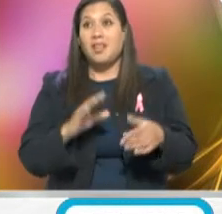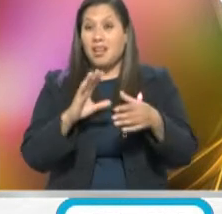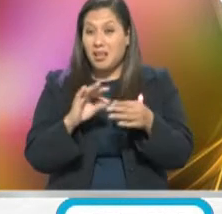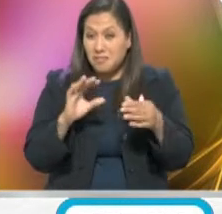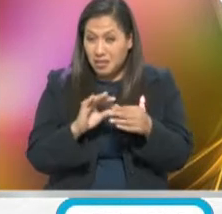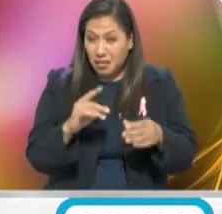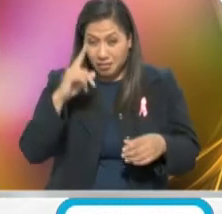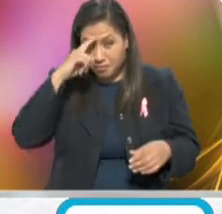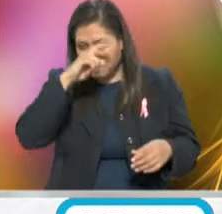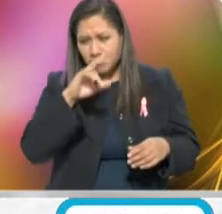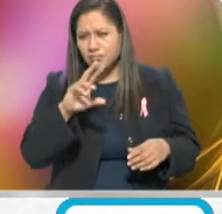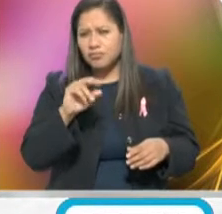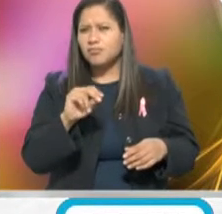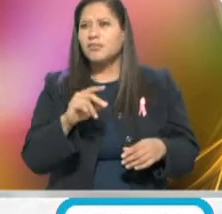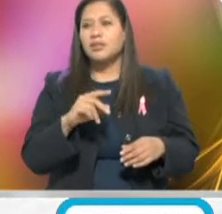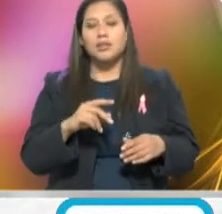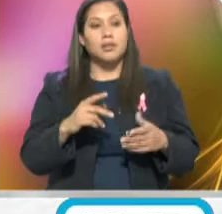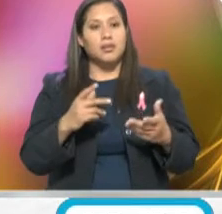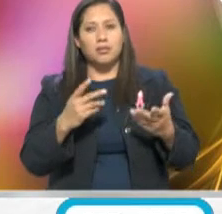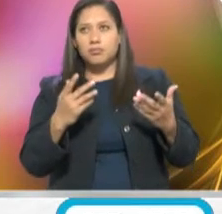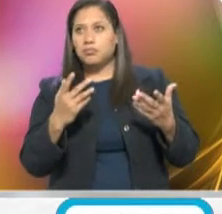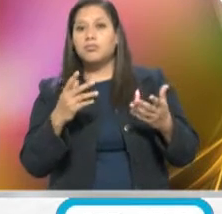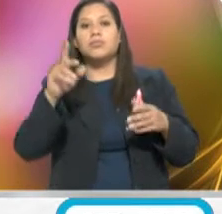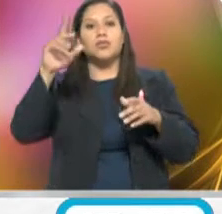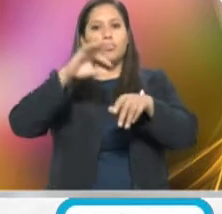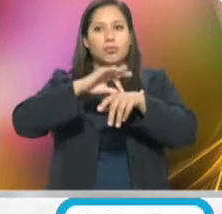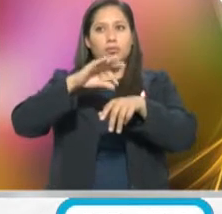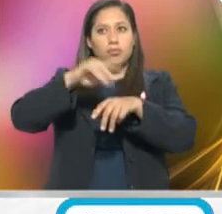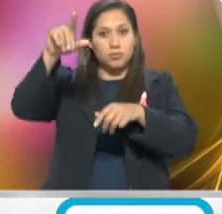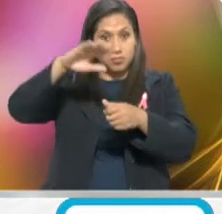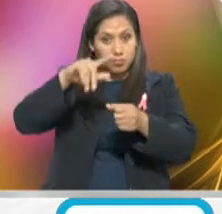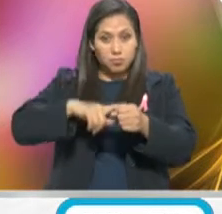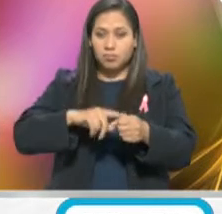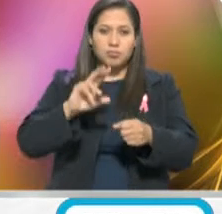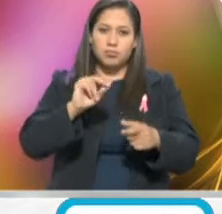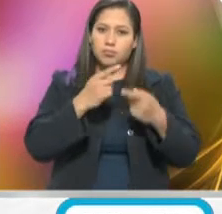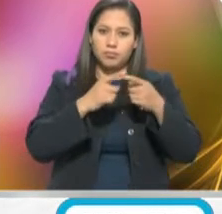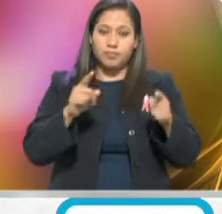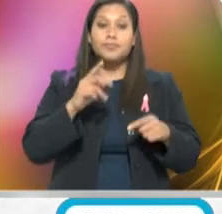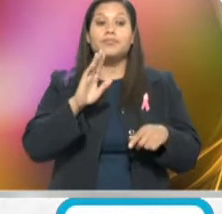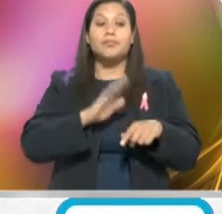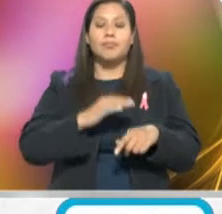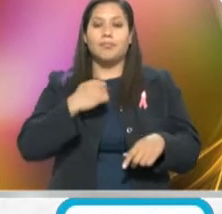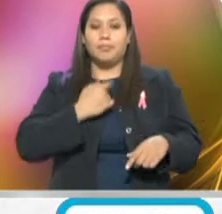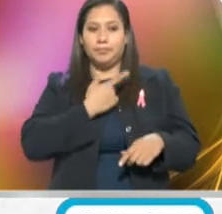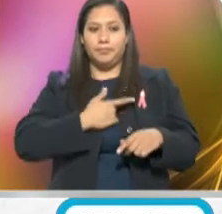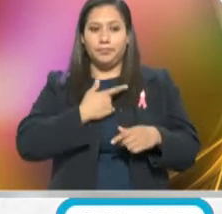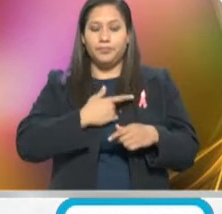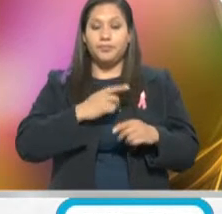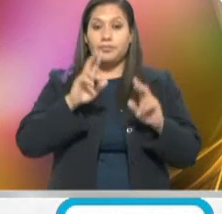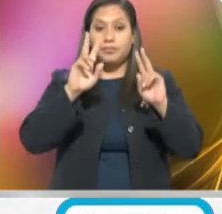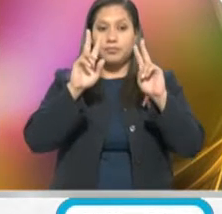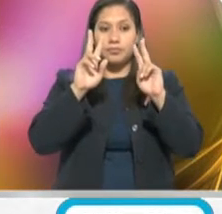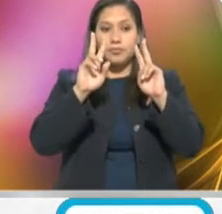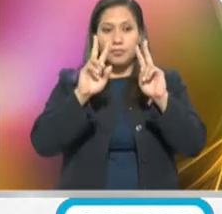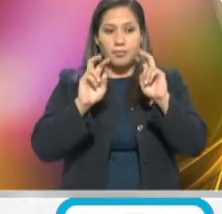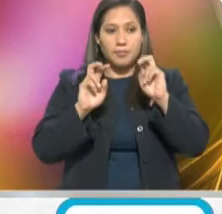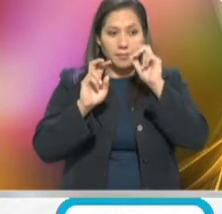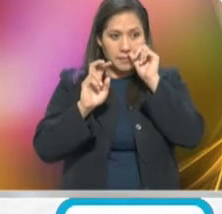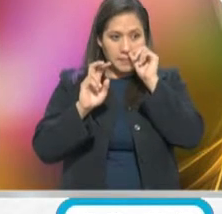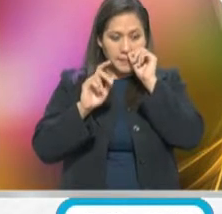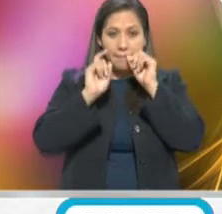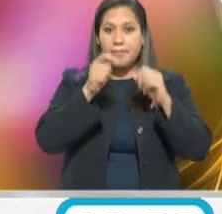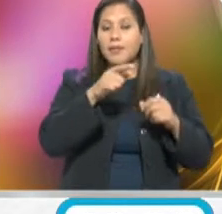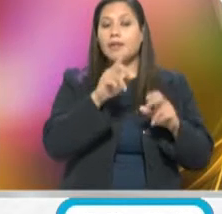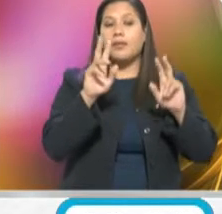muy científicas ni muy elevadas, Como ¿no? de veterinario, bueno. ¿no? Exactamente. Sí. Y lo que me encanta también es que los temas que tratan son